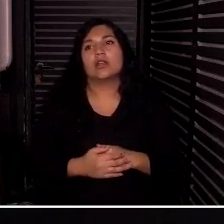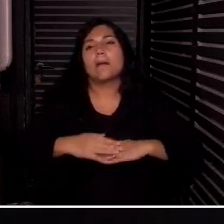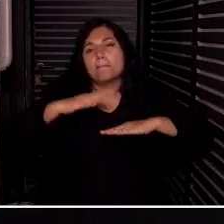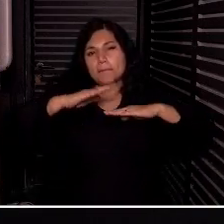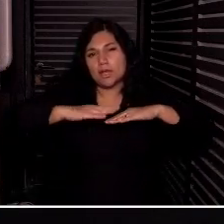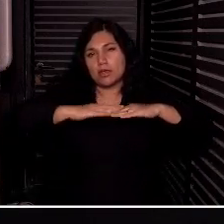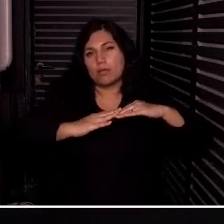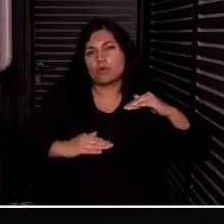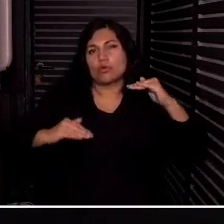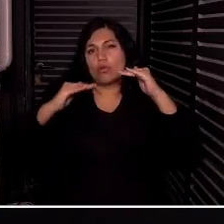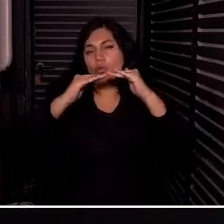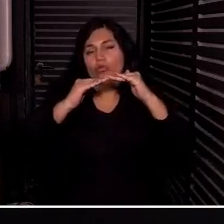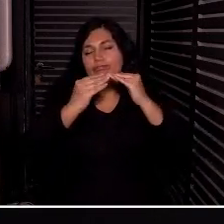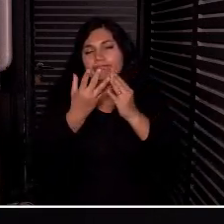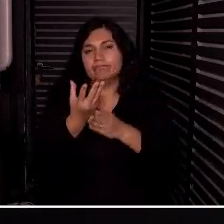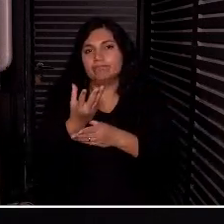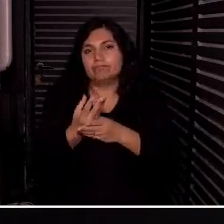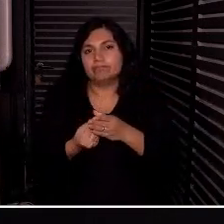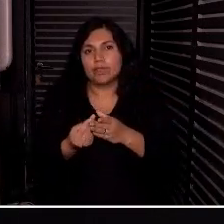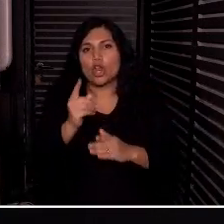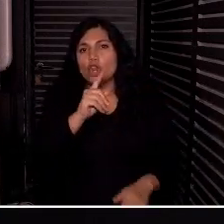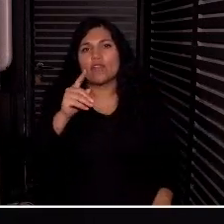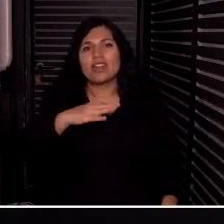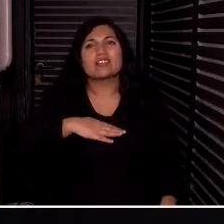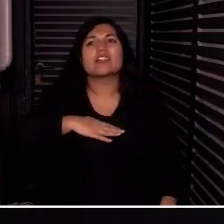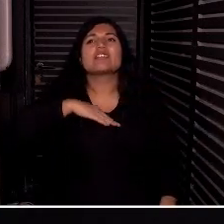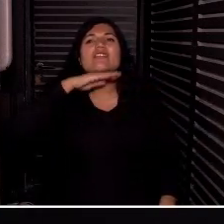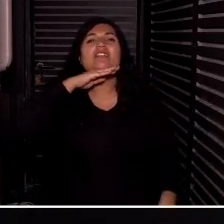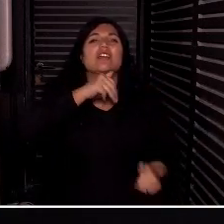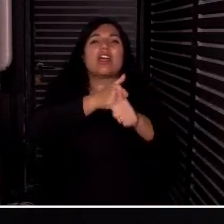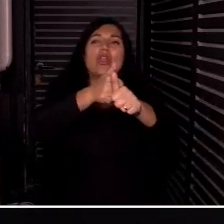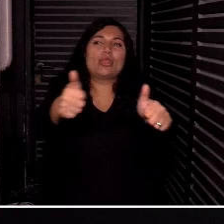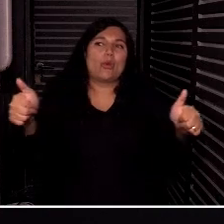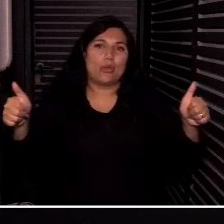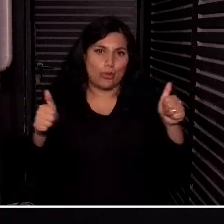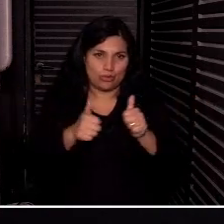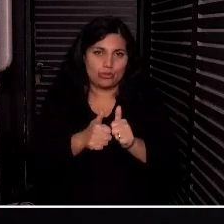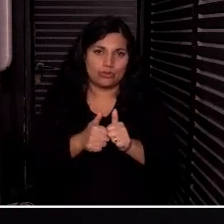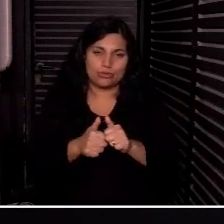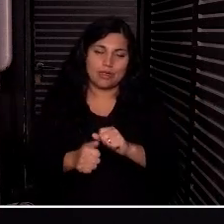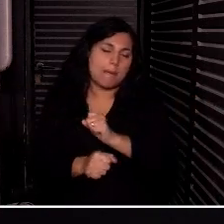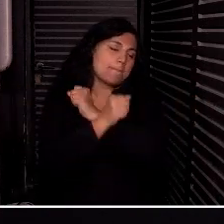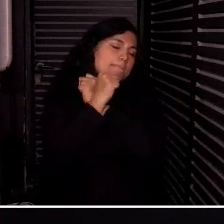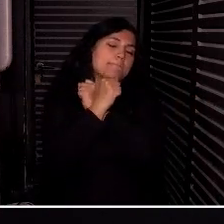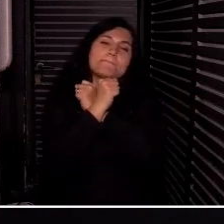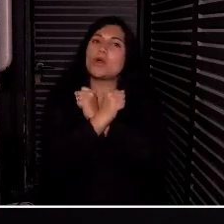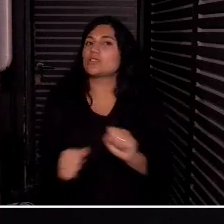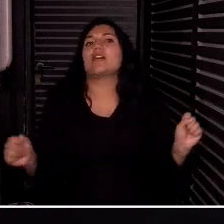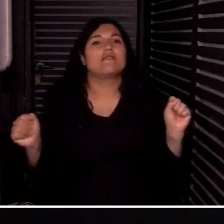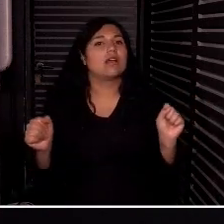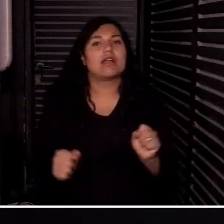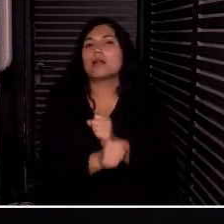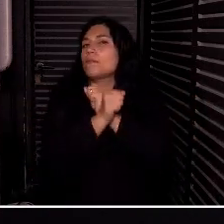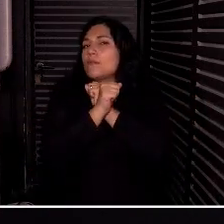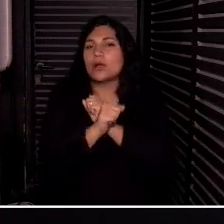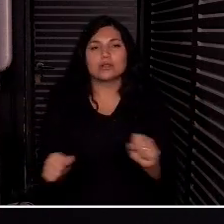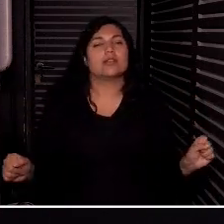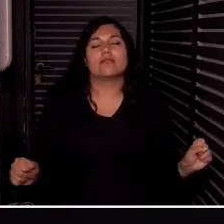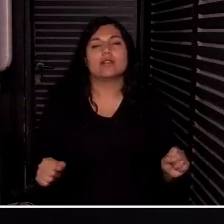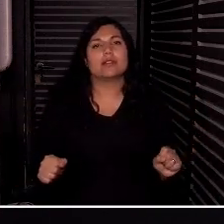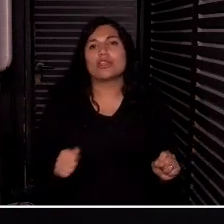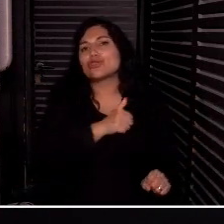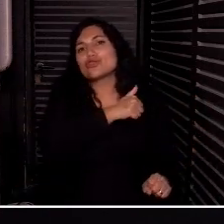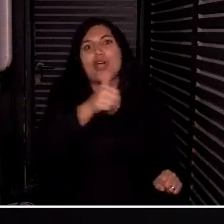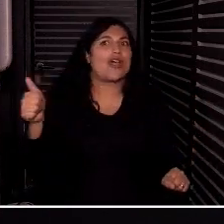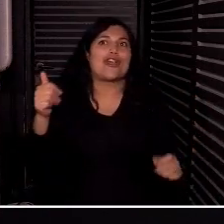comunes es decir no van a satisfacer a todo el mundo Sí porque porque eso es imposible porque hay una opción allí y